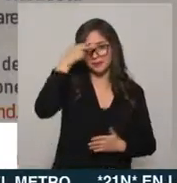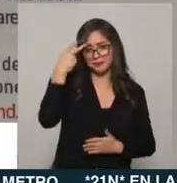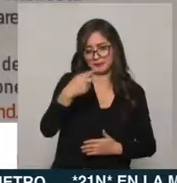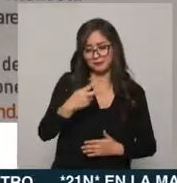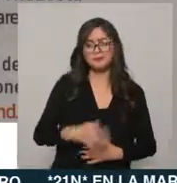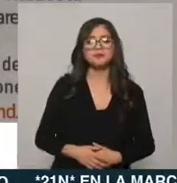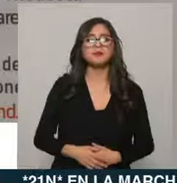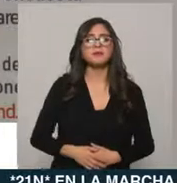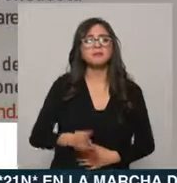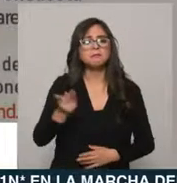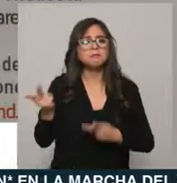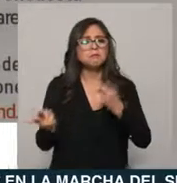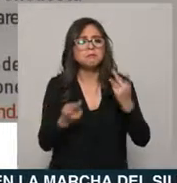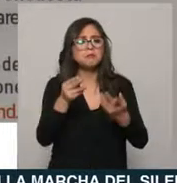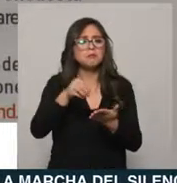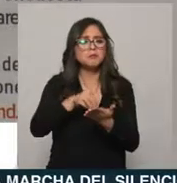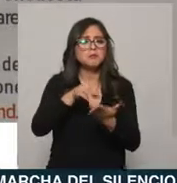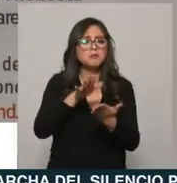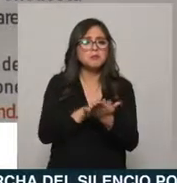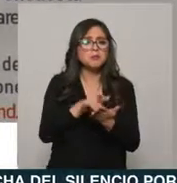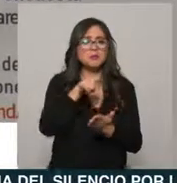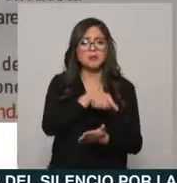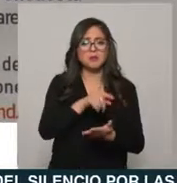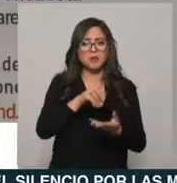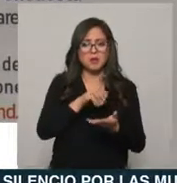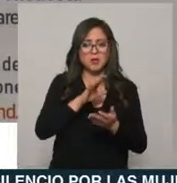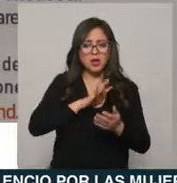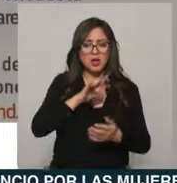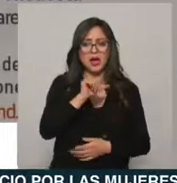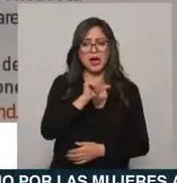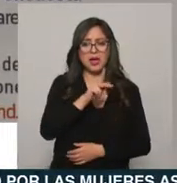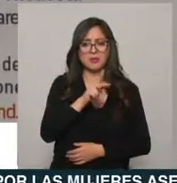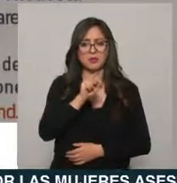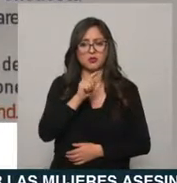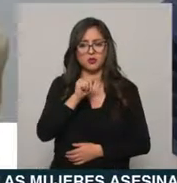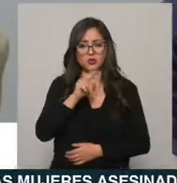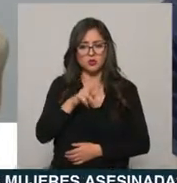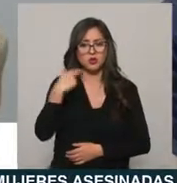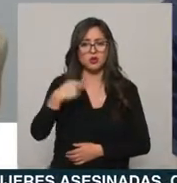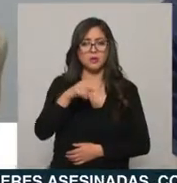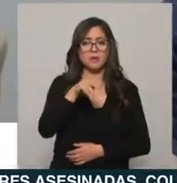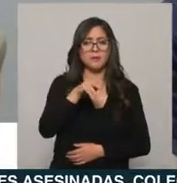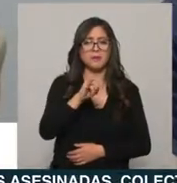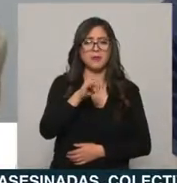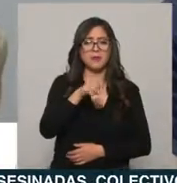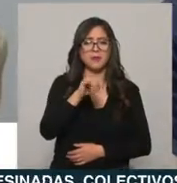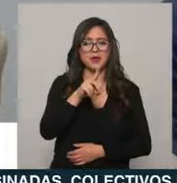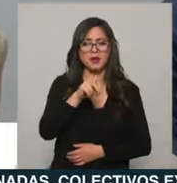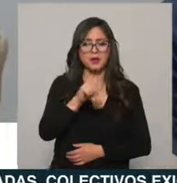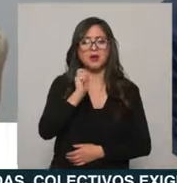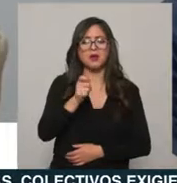se realizará a través de la aplicación MiMind, que se podrá descargar en App Store, Google Play o en el sitio web